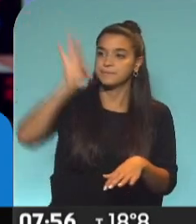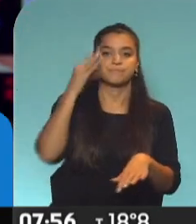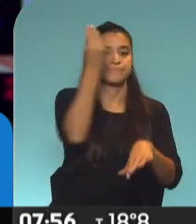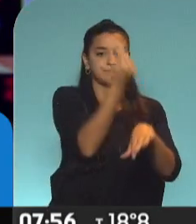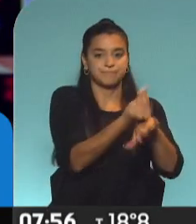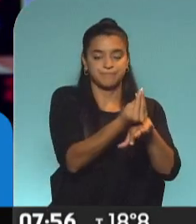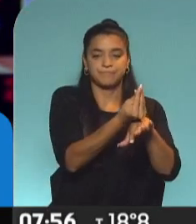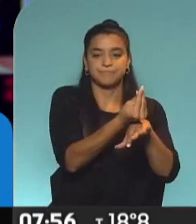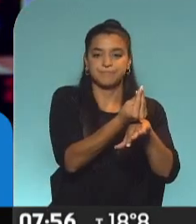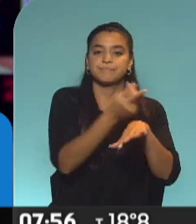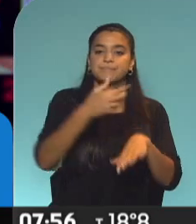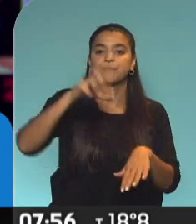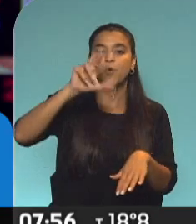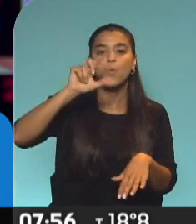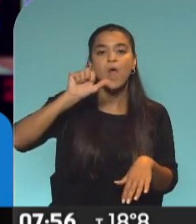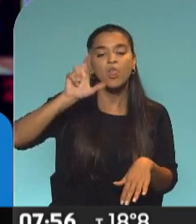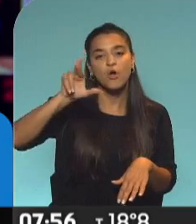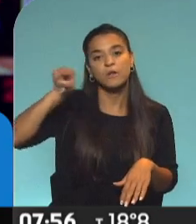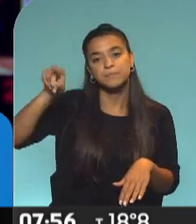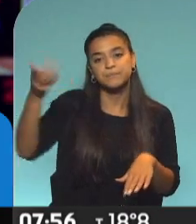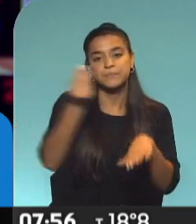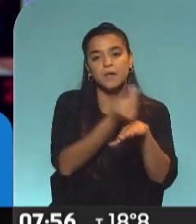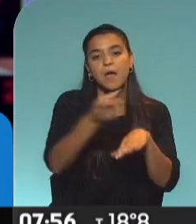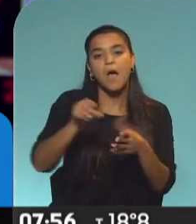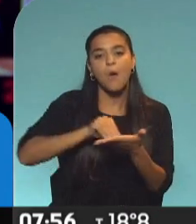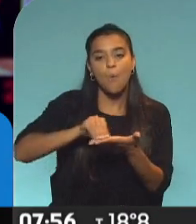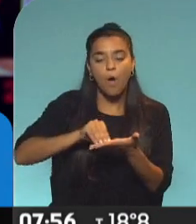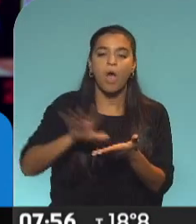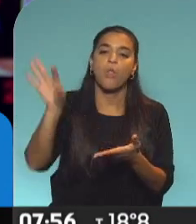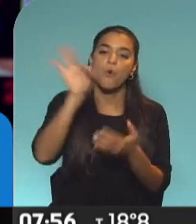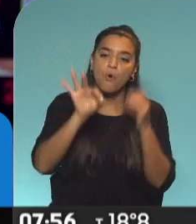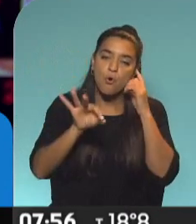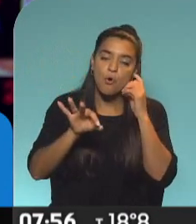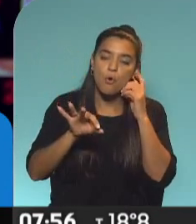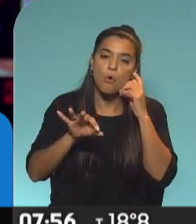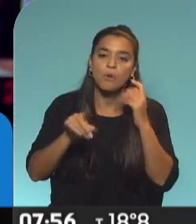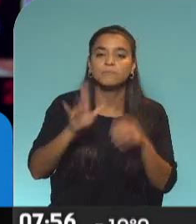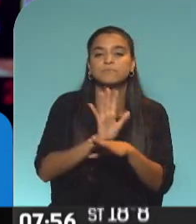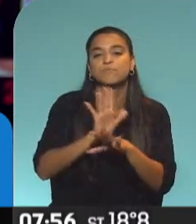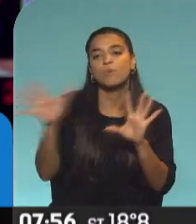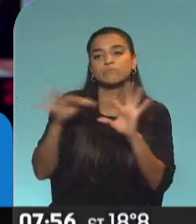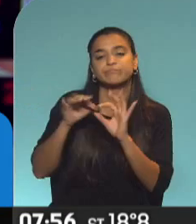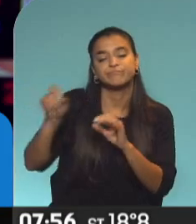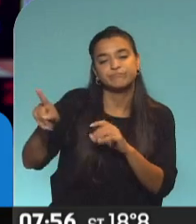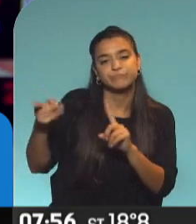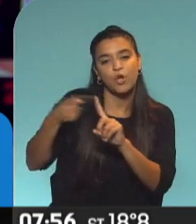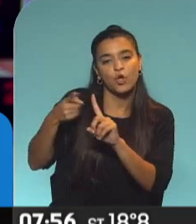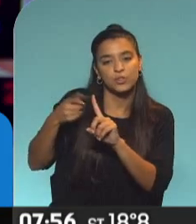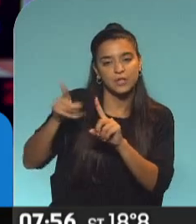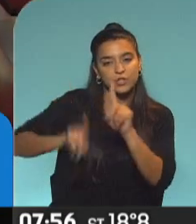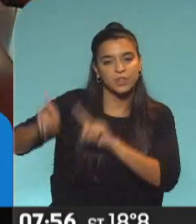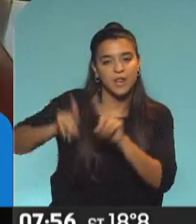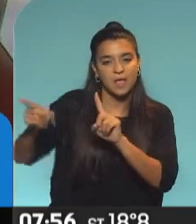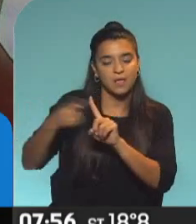lugar en el cargo de procurador a un abogado oa un dirigente